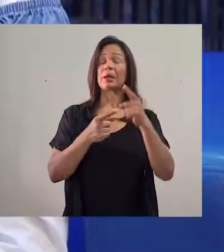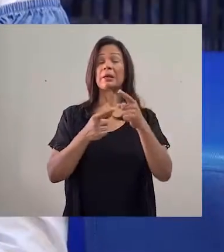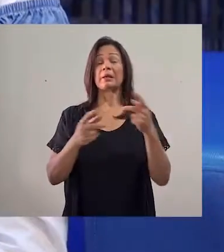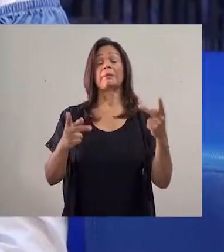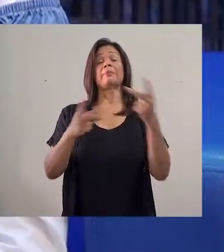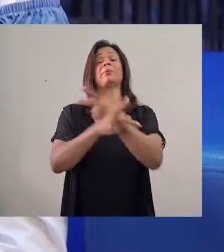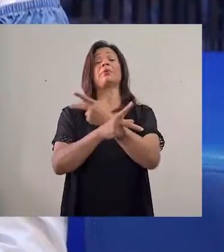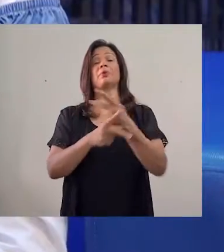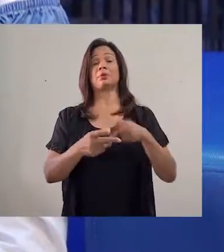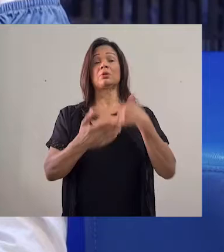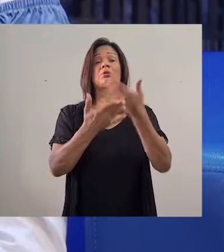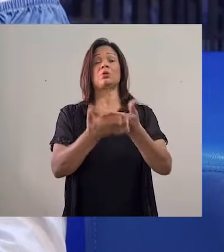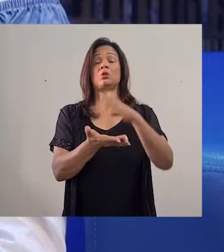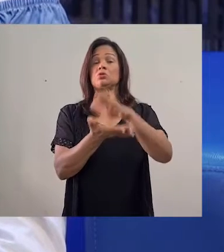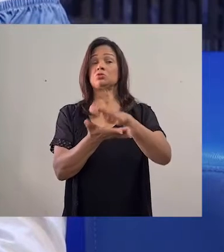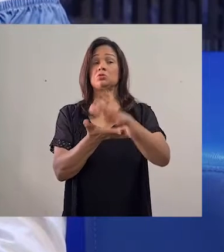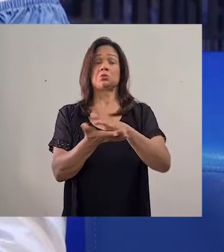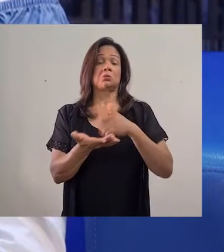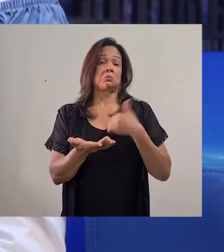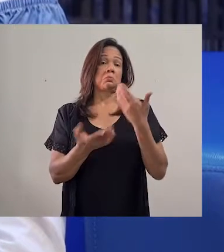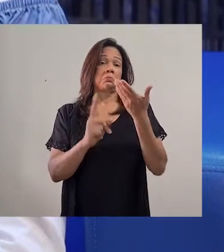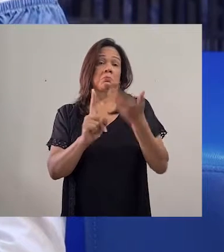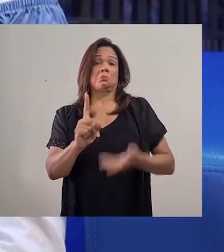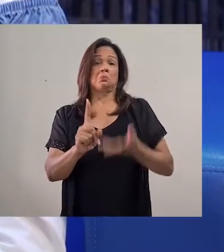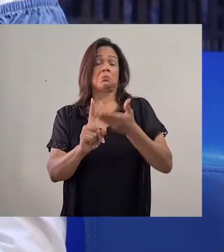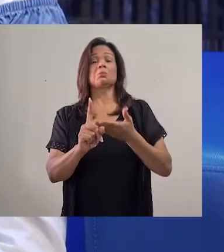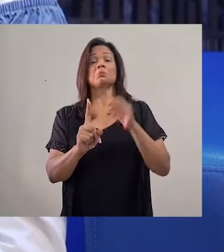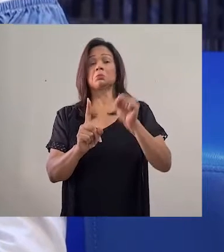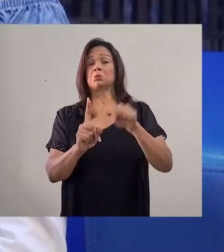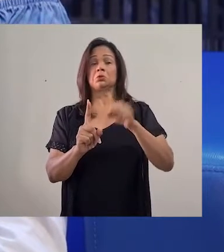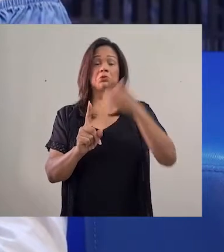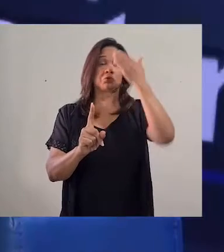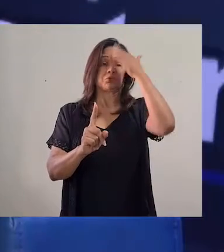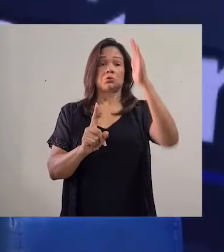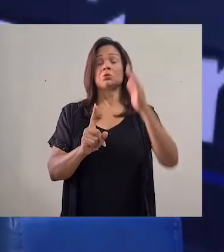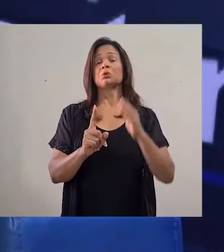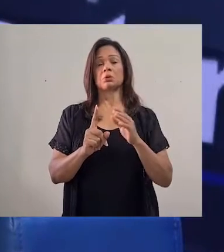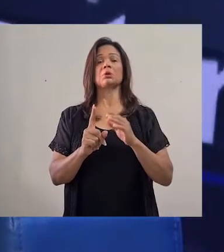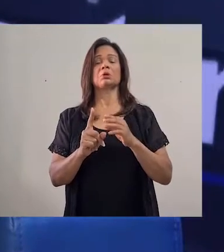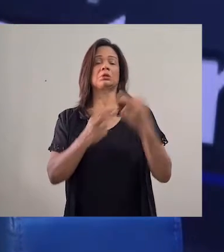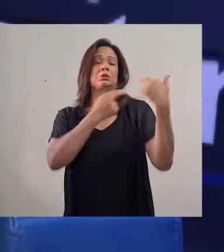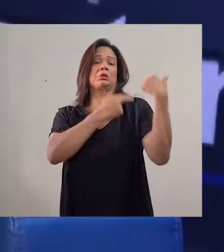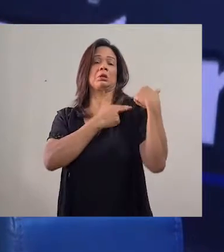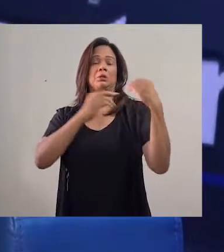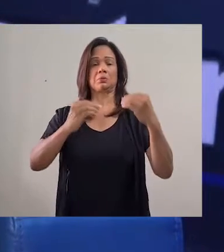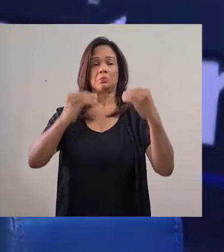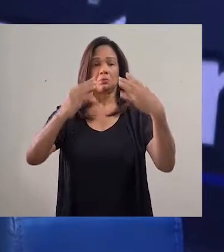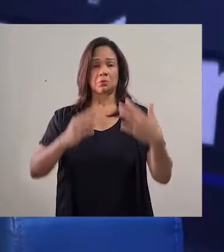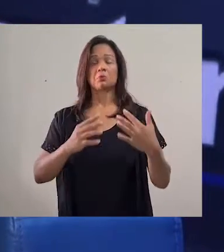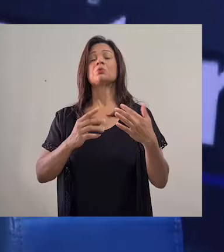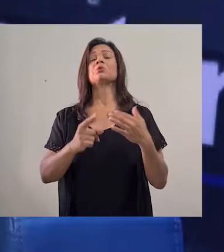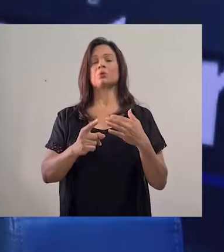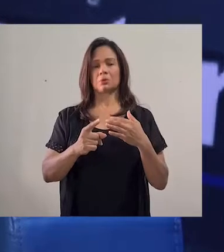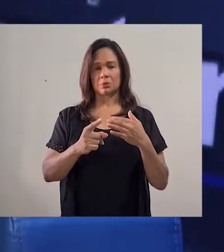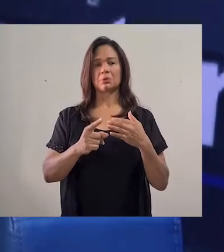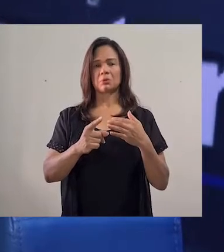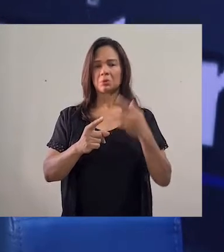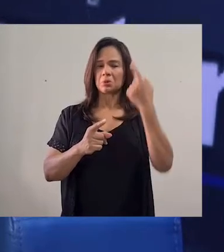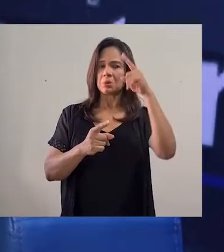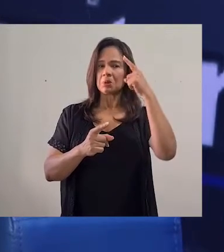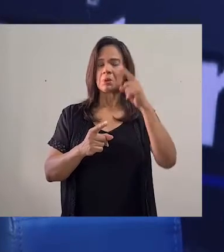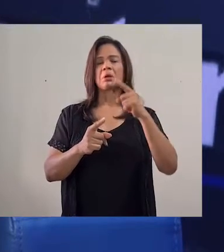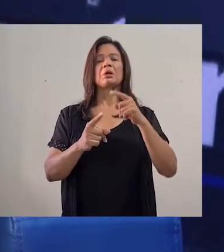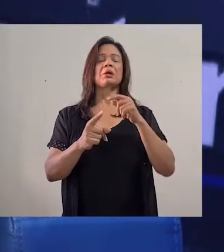allá, que es el más grave, que llegan a la escuela y no se sabe qué condición tienen. Entonces, ahí entra el rol de la docente o el